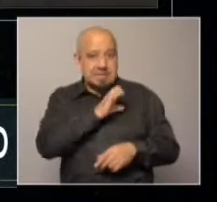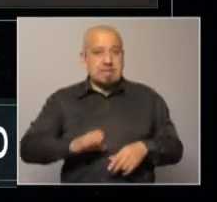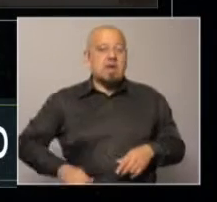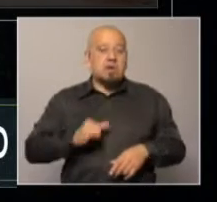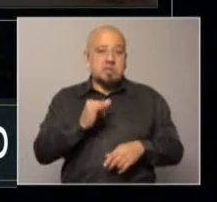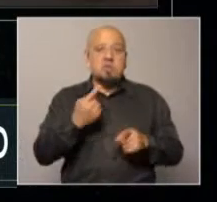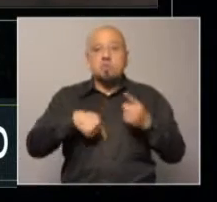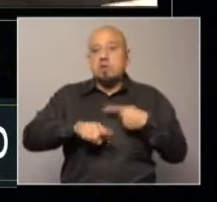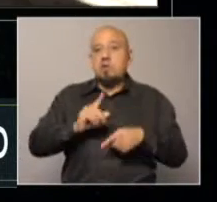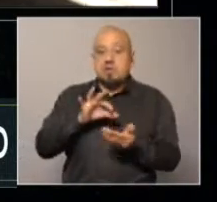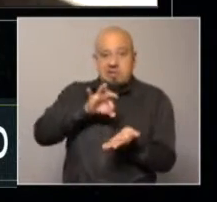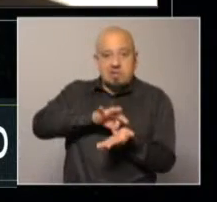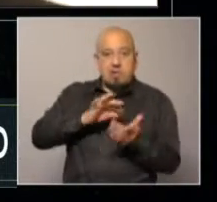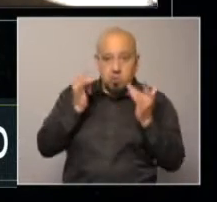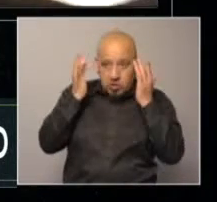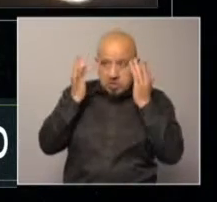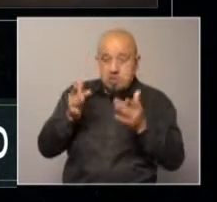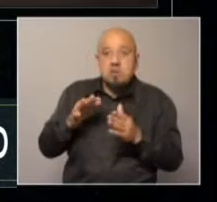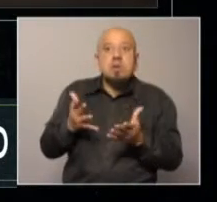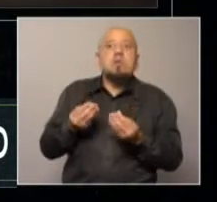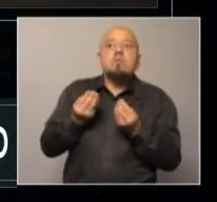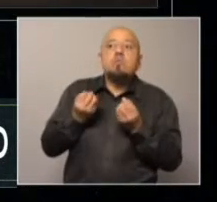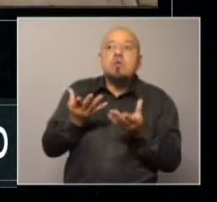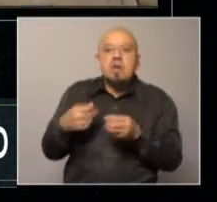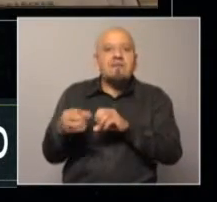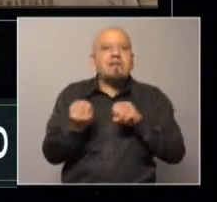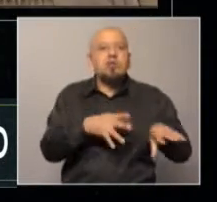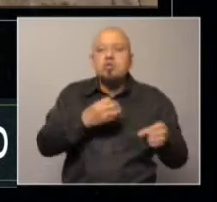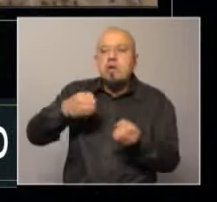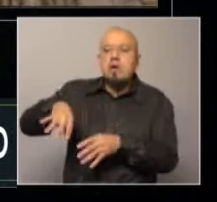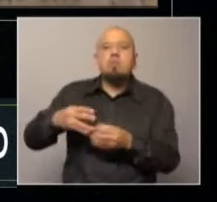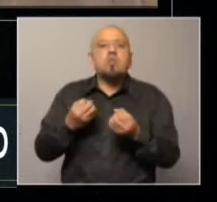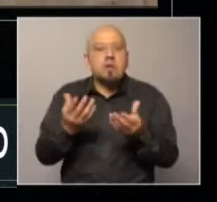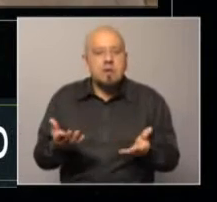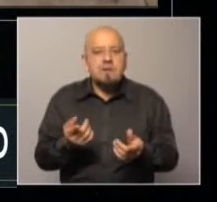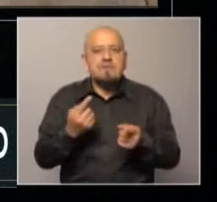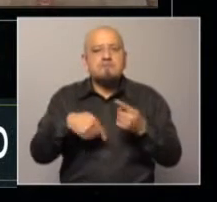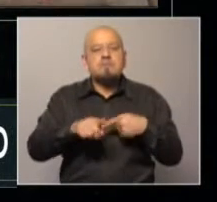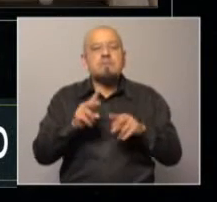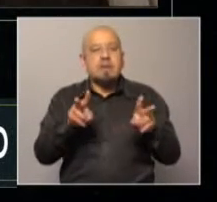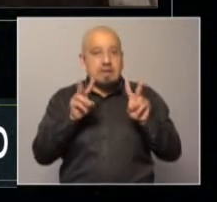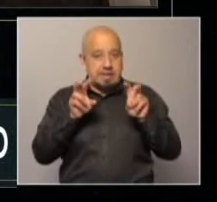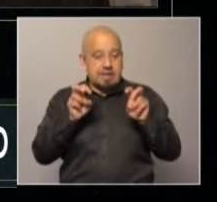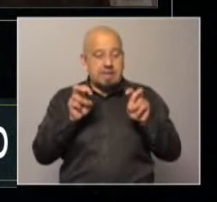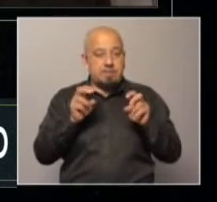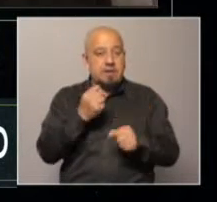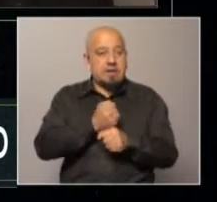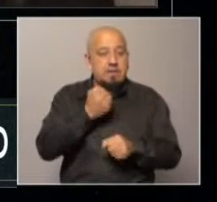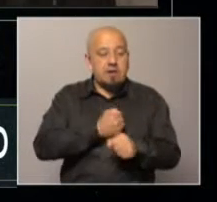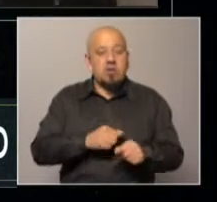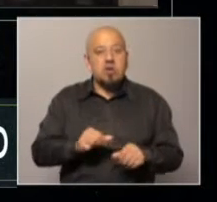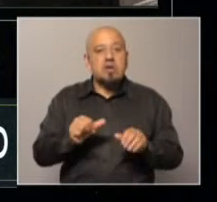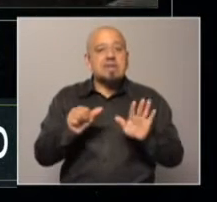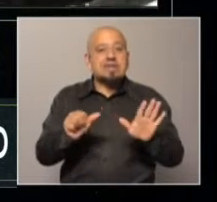sistema educativo de no retenerlos en esos años, los primeros años del liceo. Y en cuanto al trabajo, los datos son que el